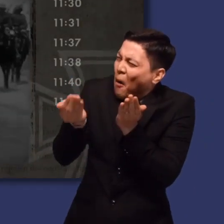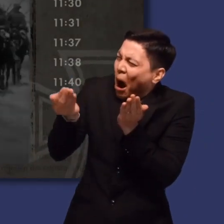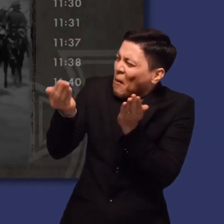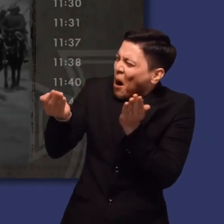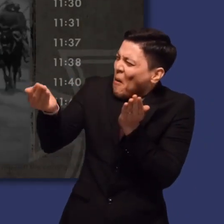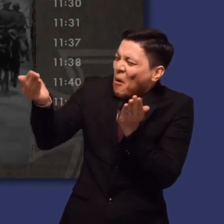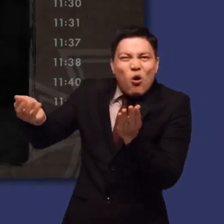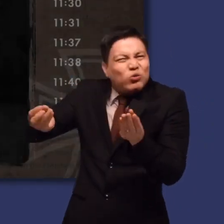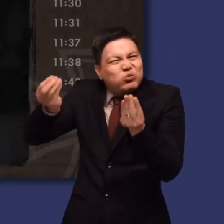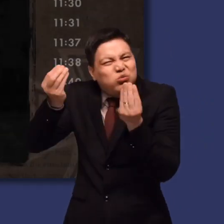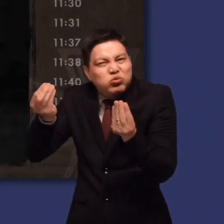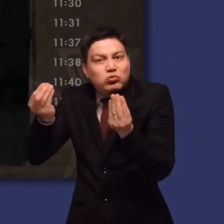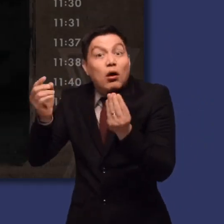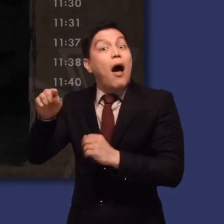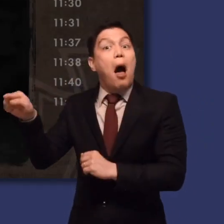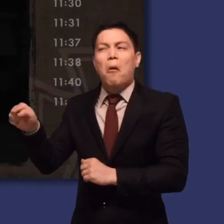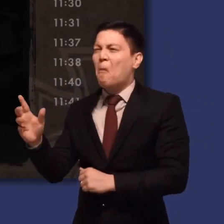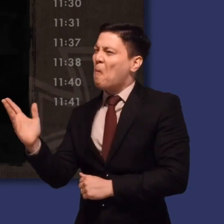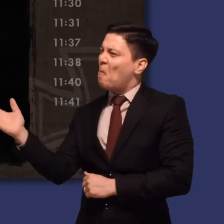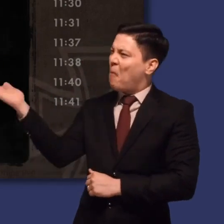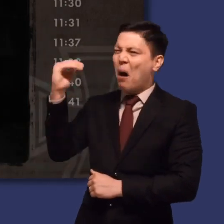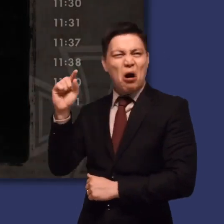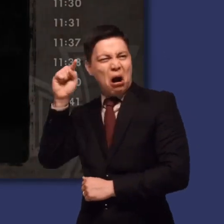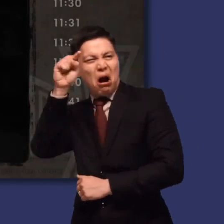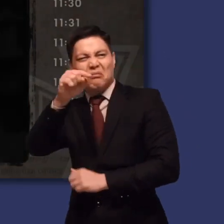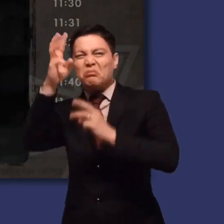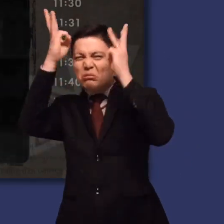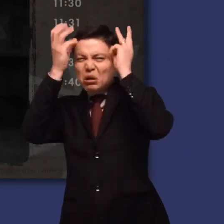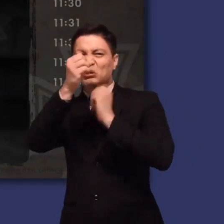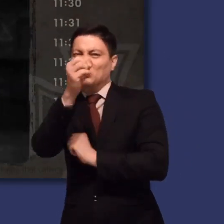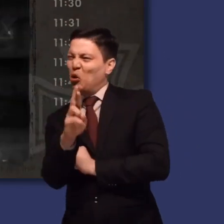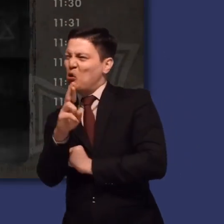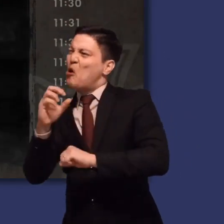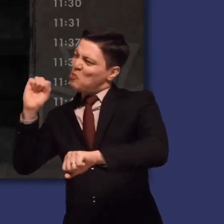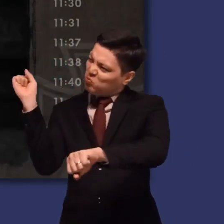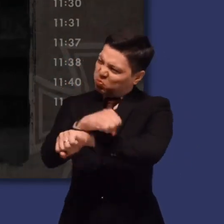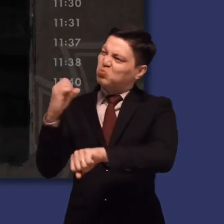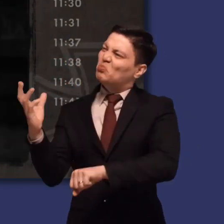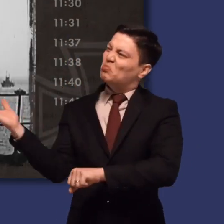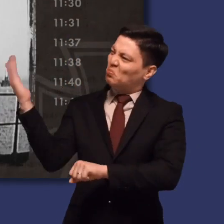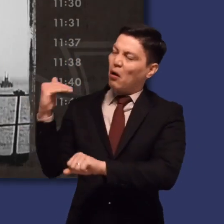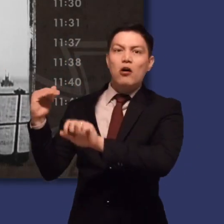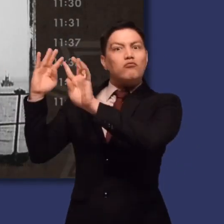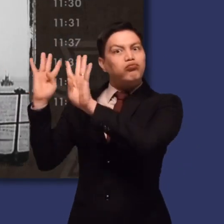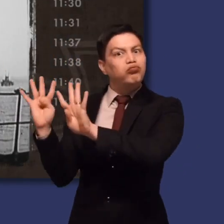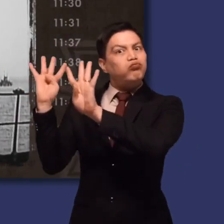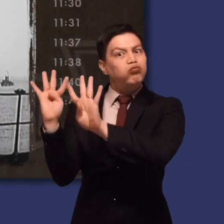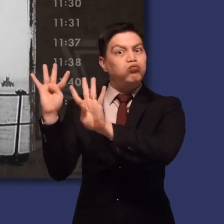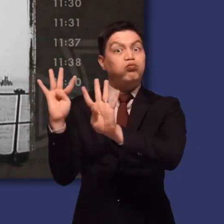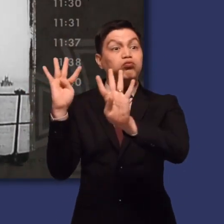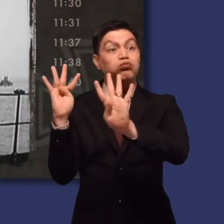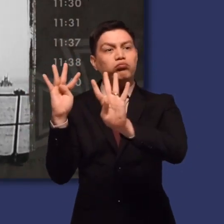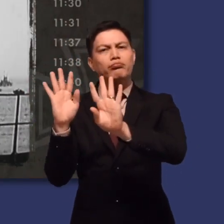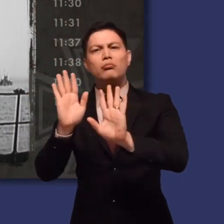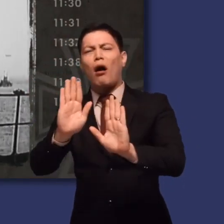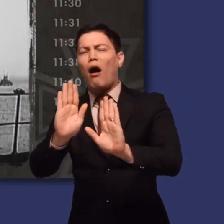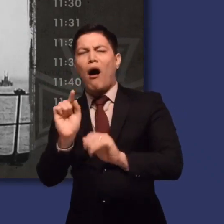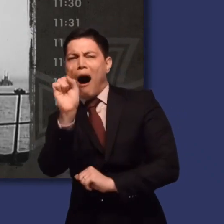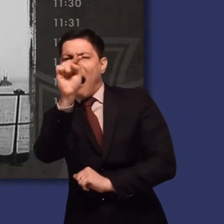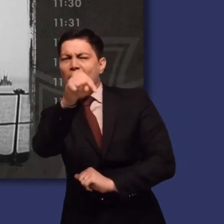contra el rey del sur con un gran ejército. De hecho, su fuerza naval llegó a ser la segunda más grande del